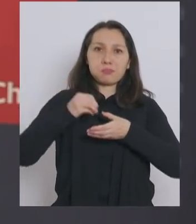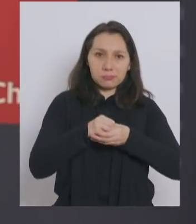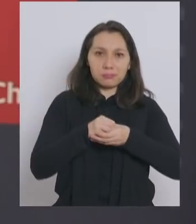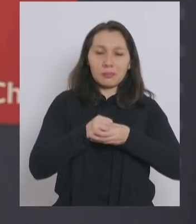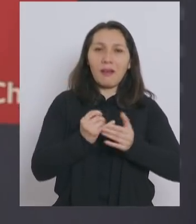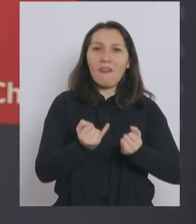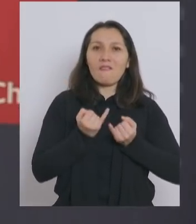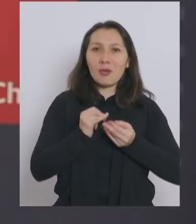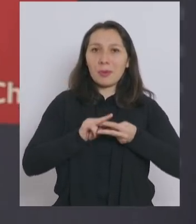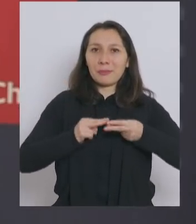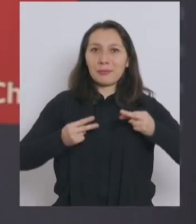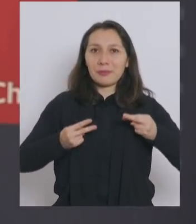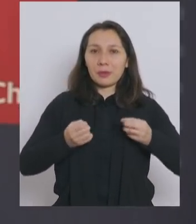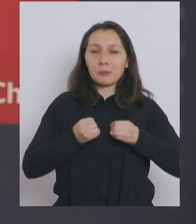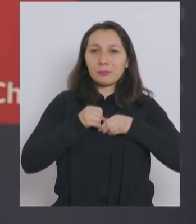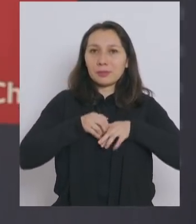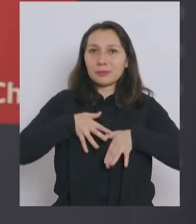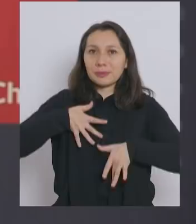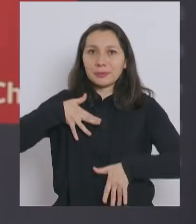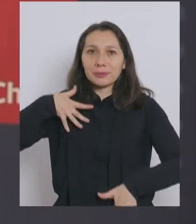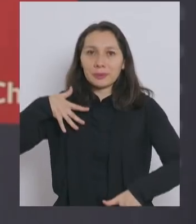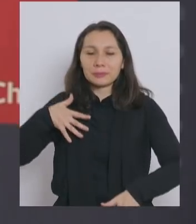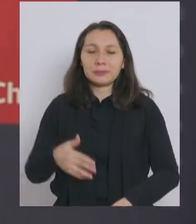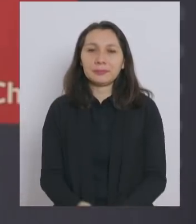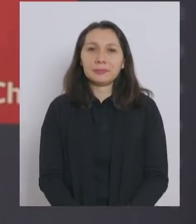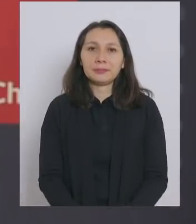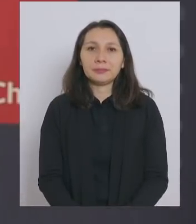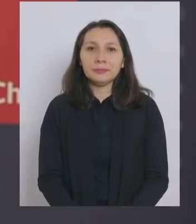la información genética.